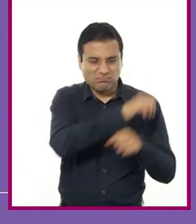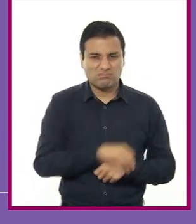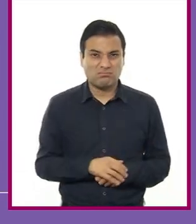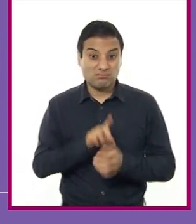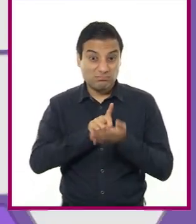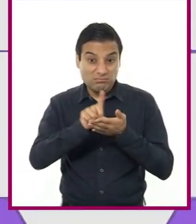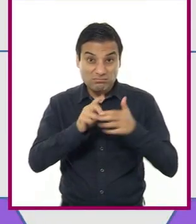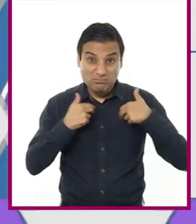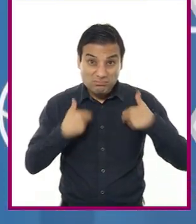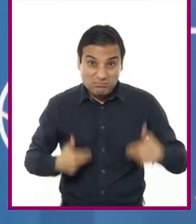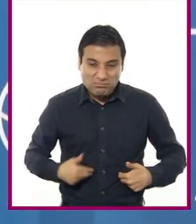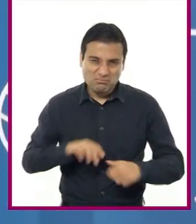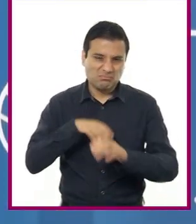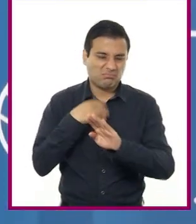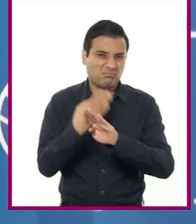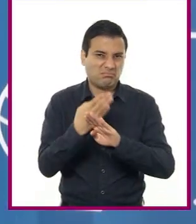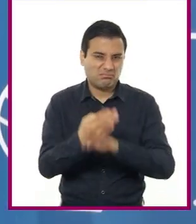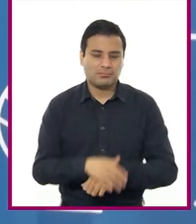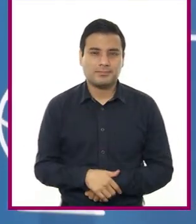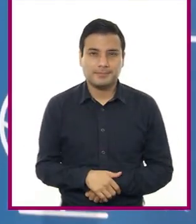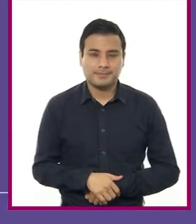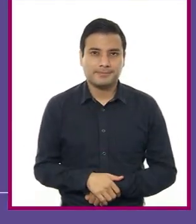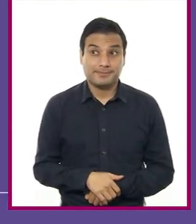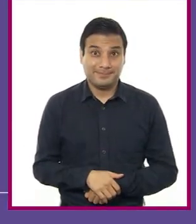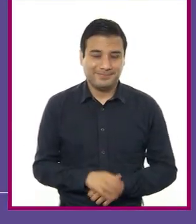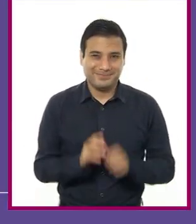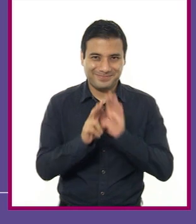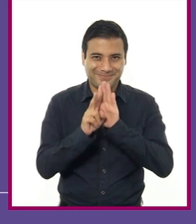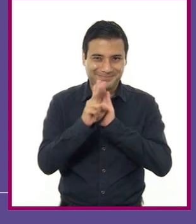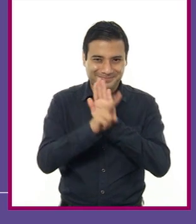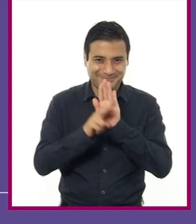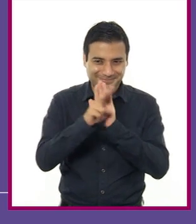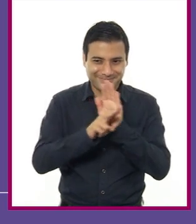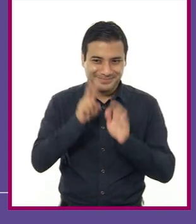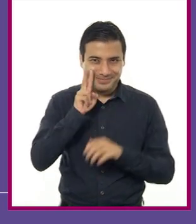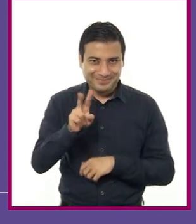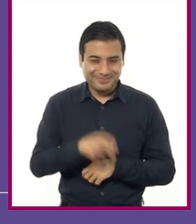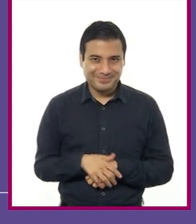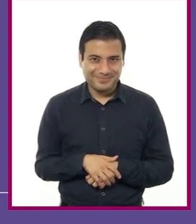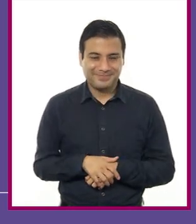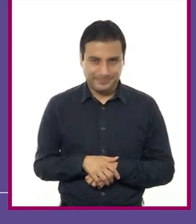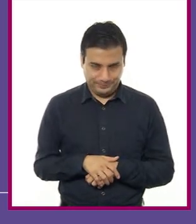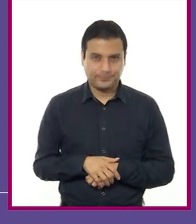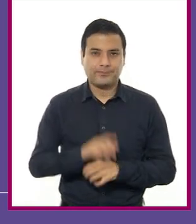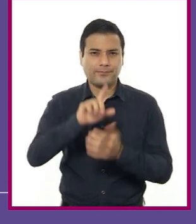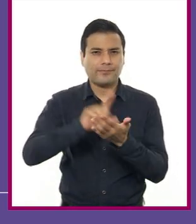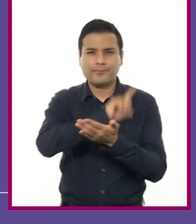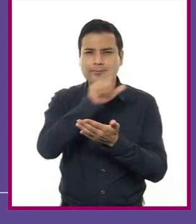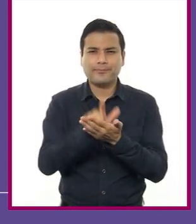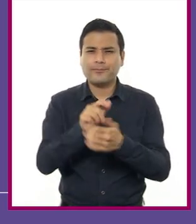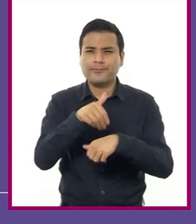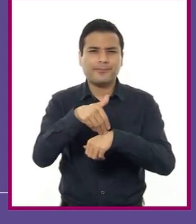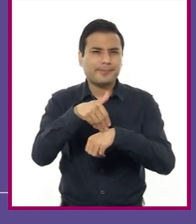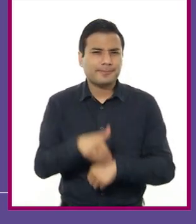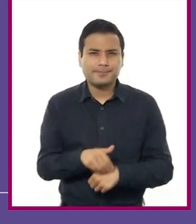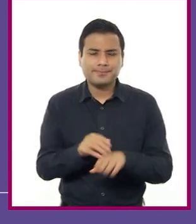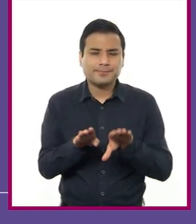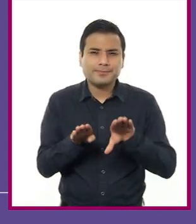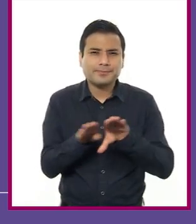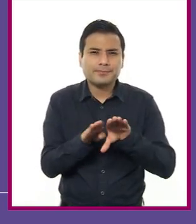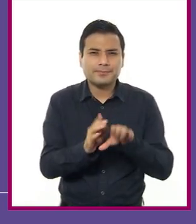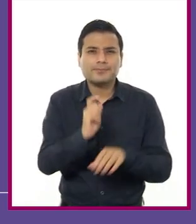derechos humanos. De acuerdo con el video, un Estado de Derecho democrático es aquel que garantiza los